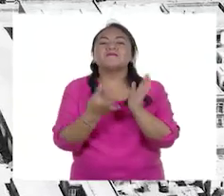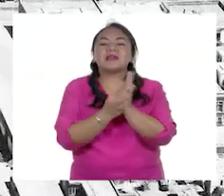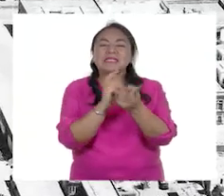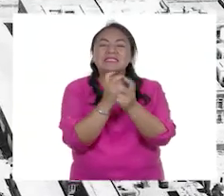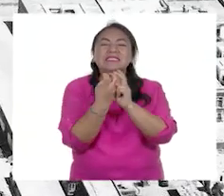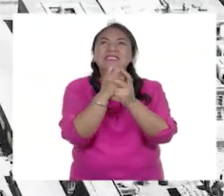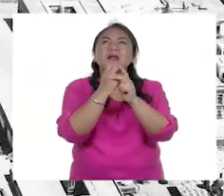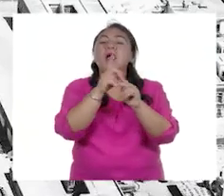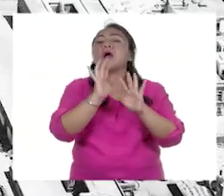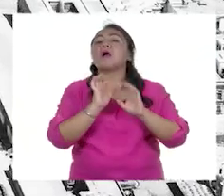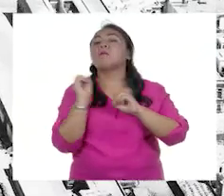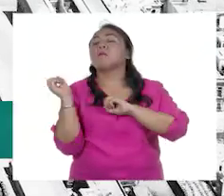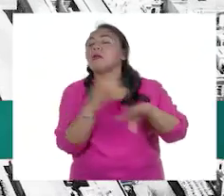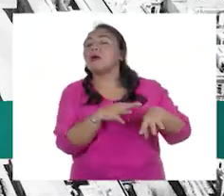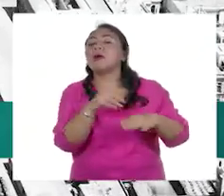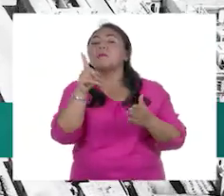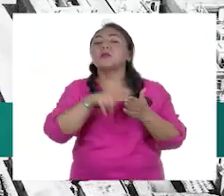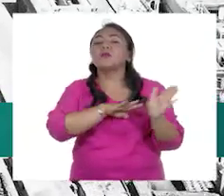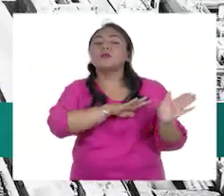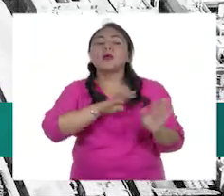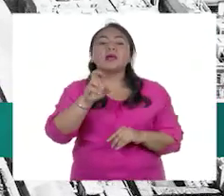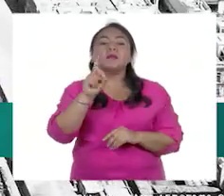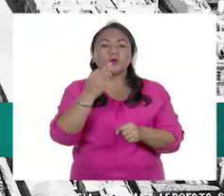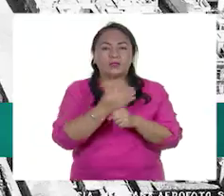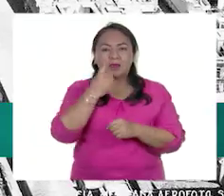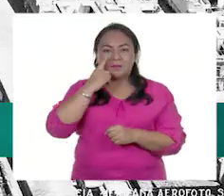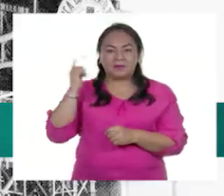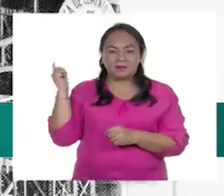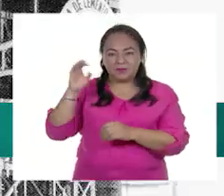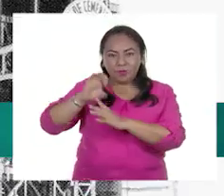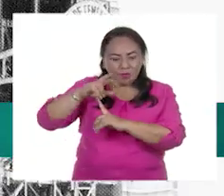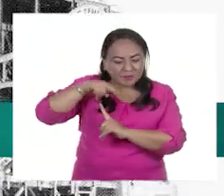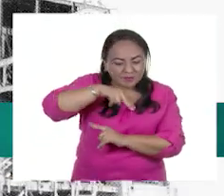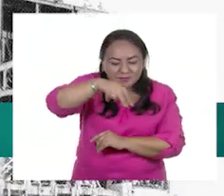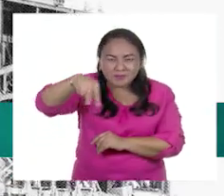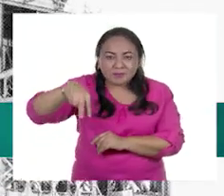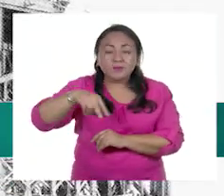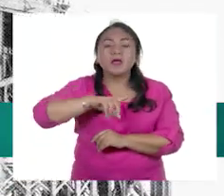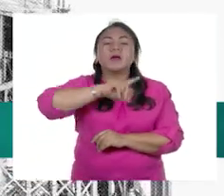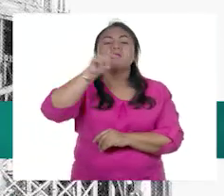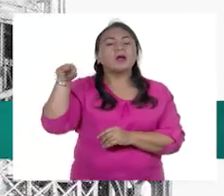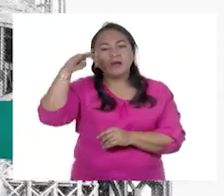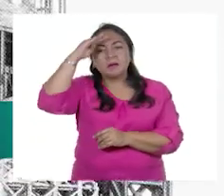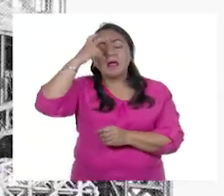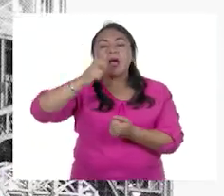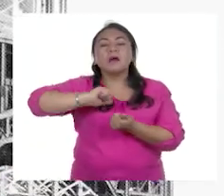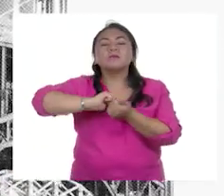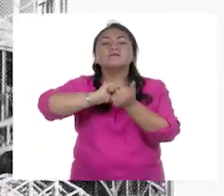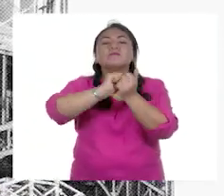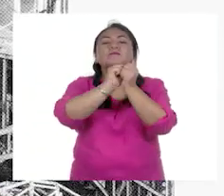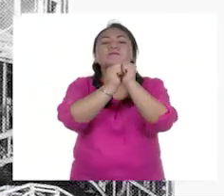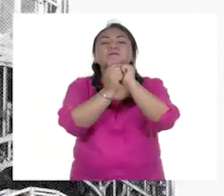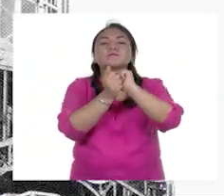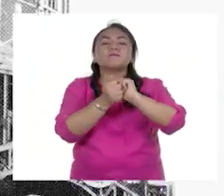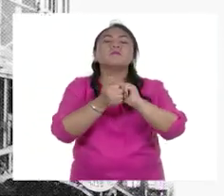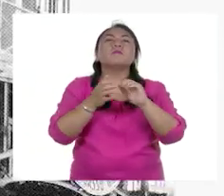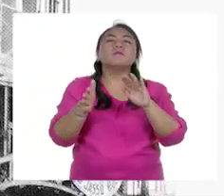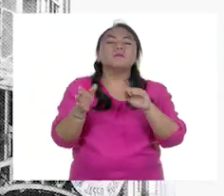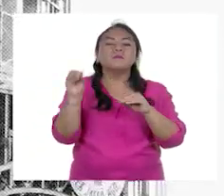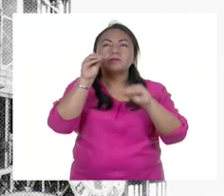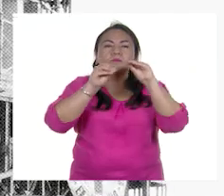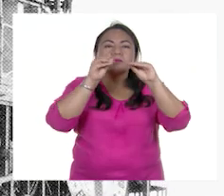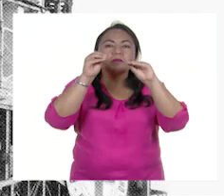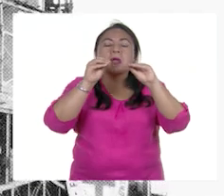hasta los años 30, como atestiguan estas imágenes aéreas. Fue entonces cuando comenzó su transformación en un mausoleo dedicado